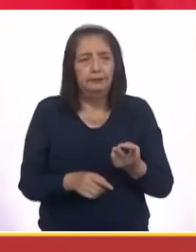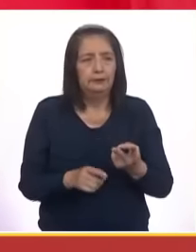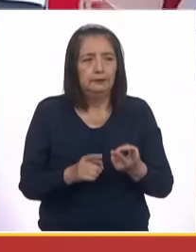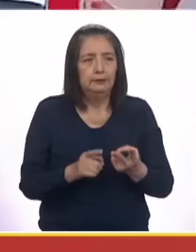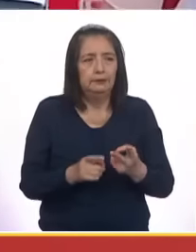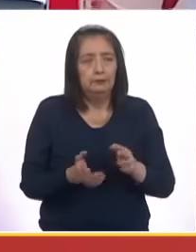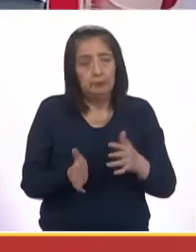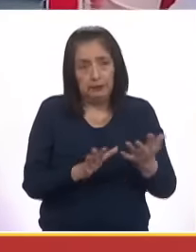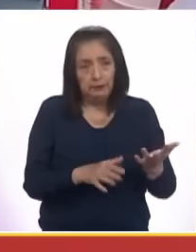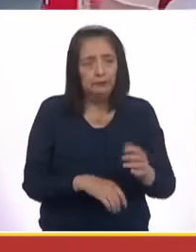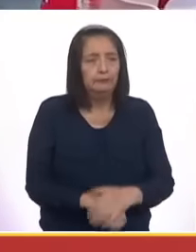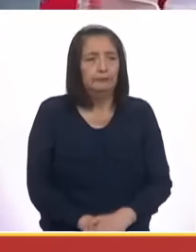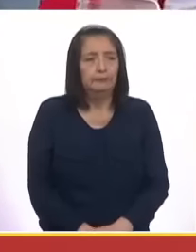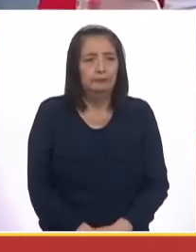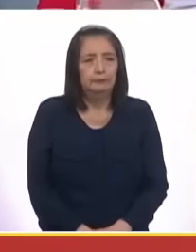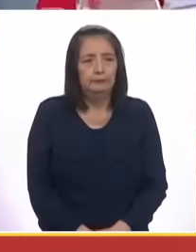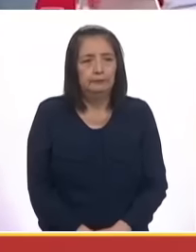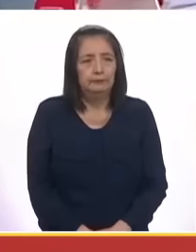y te quite la vida,